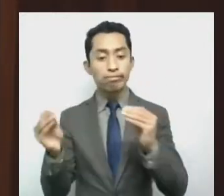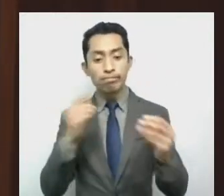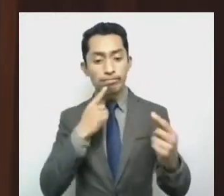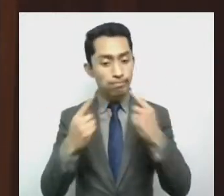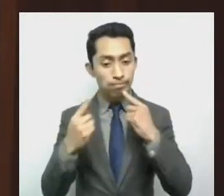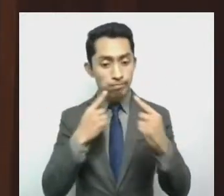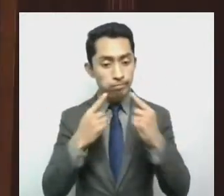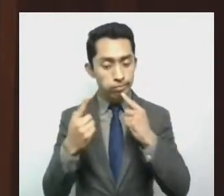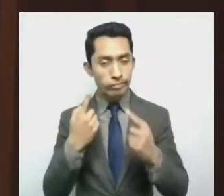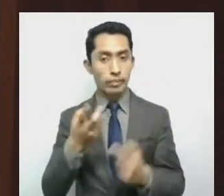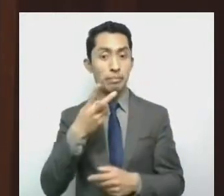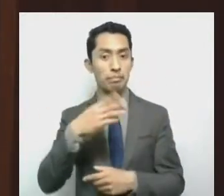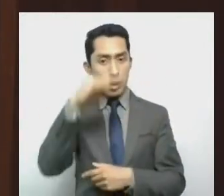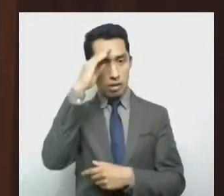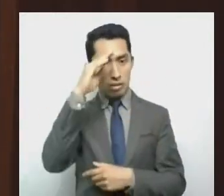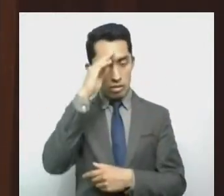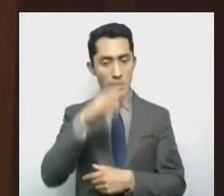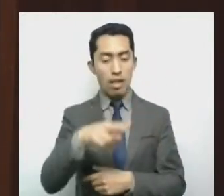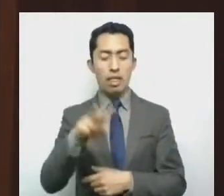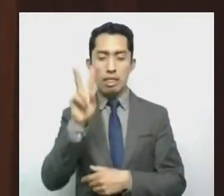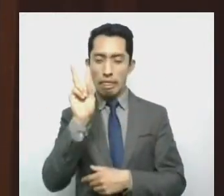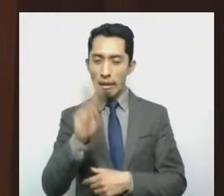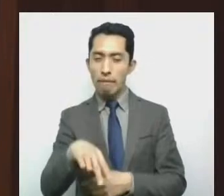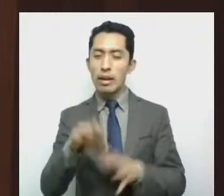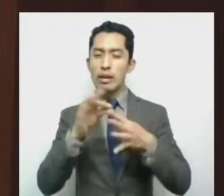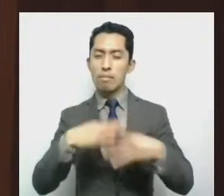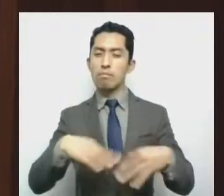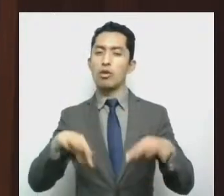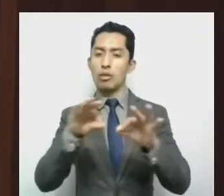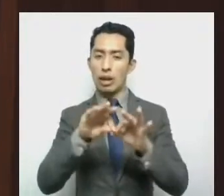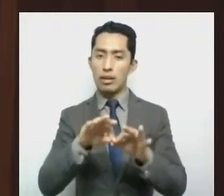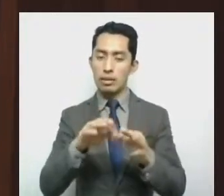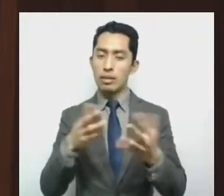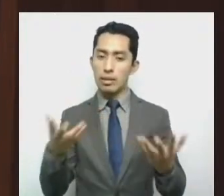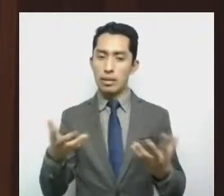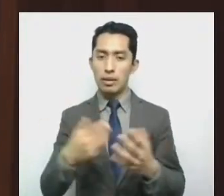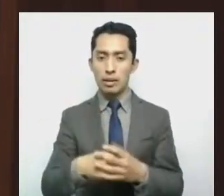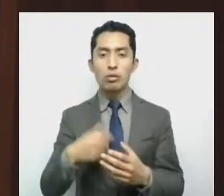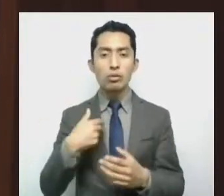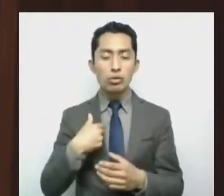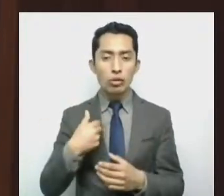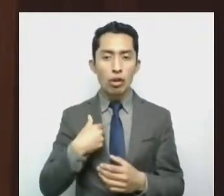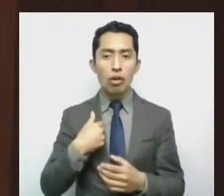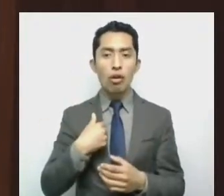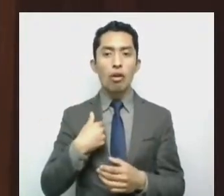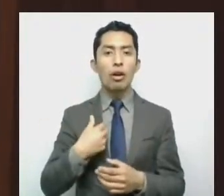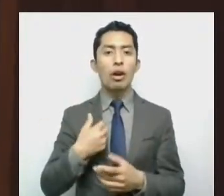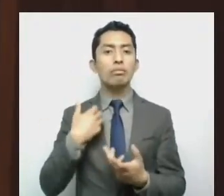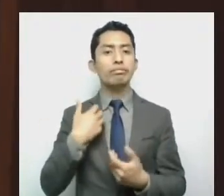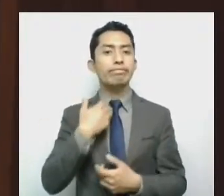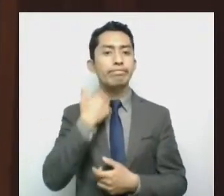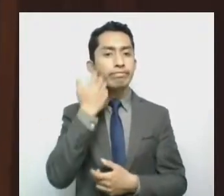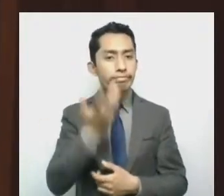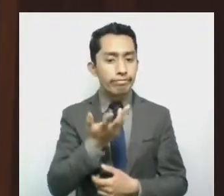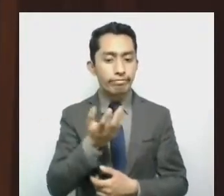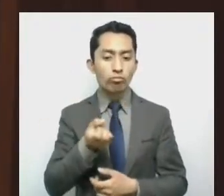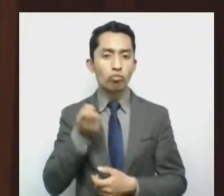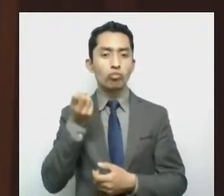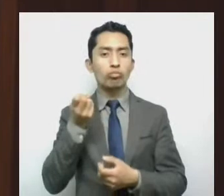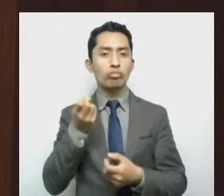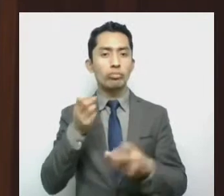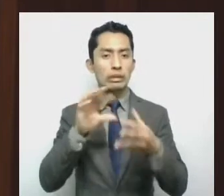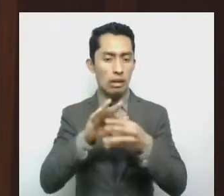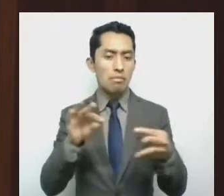mayor importancia también aportar información